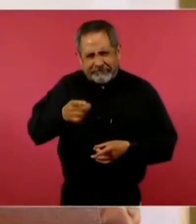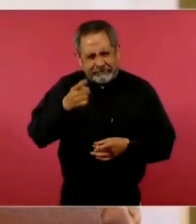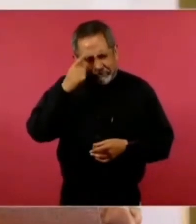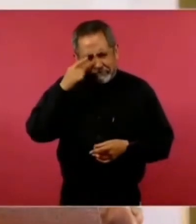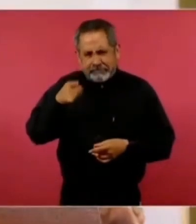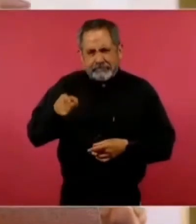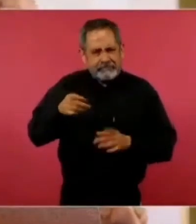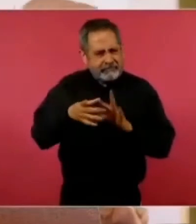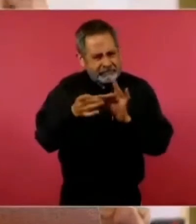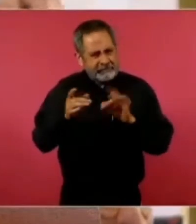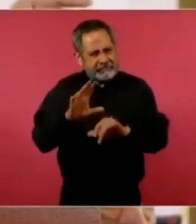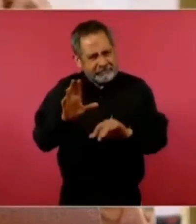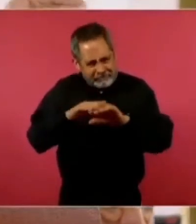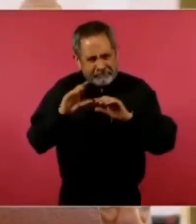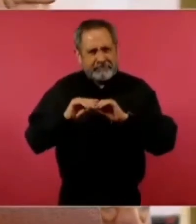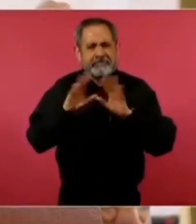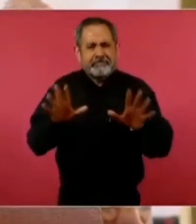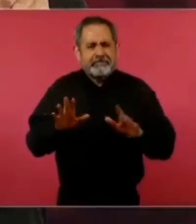en